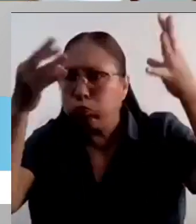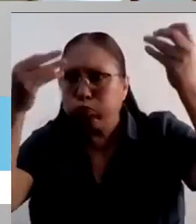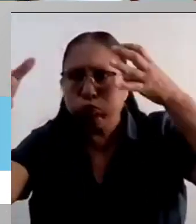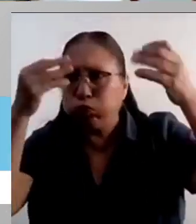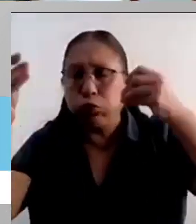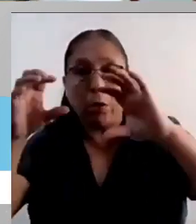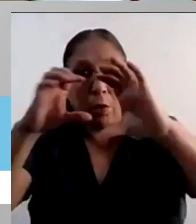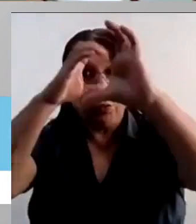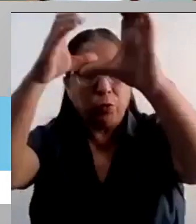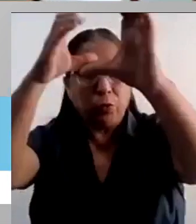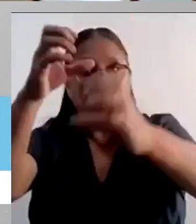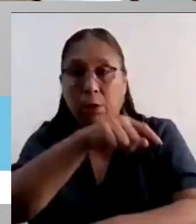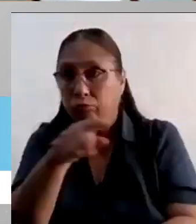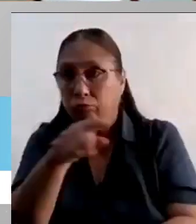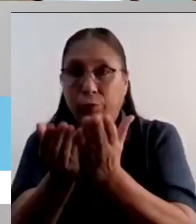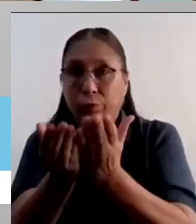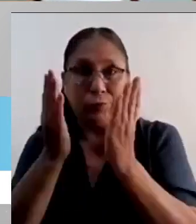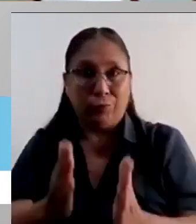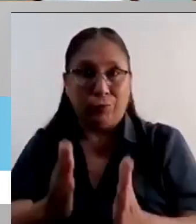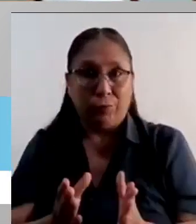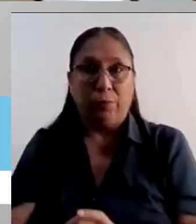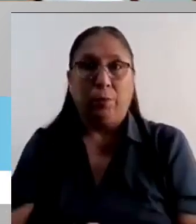de estos estudiantes.